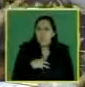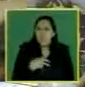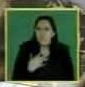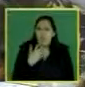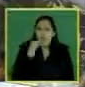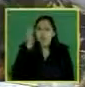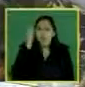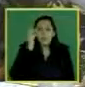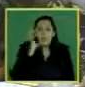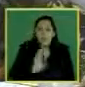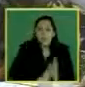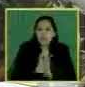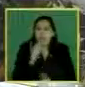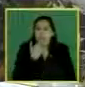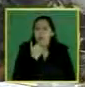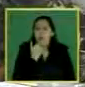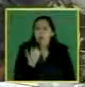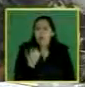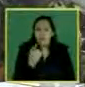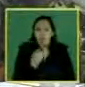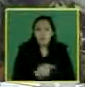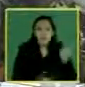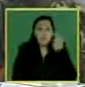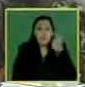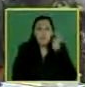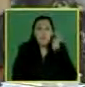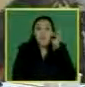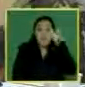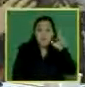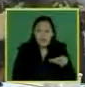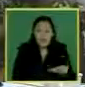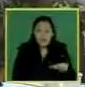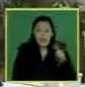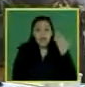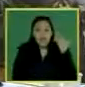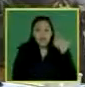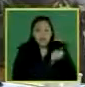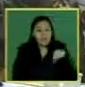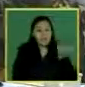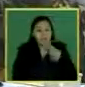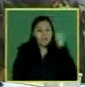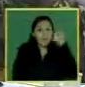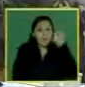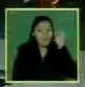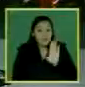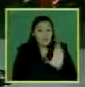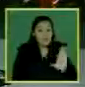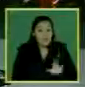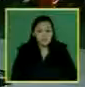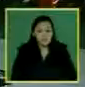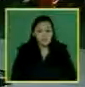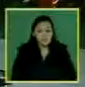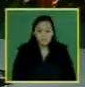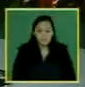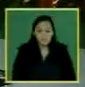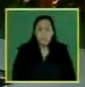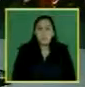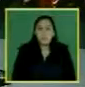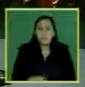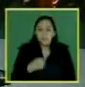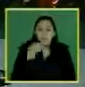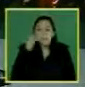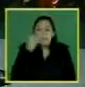para desarrollarse. Esa era la Bueno, pero calificación fíjate que de una señora del Opus Dei en esa es Venezuela. la síntesis de lo que fue el